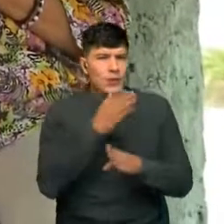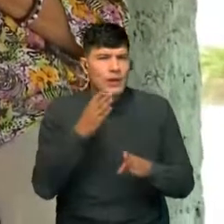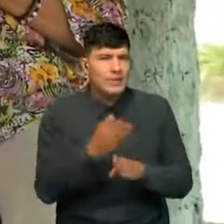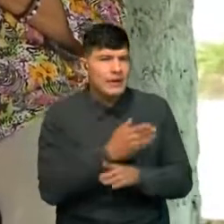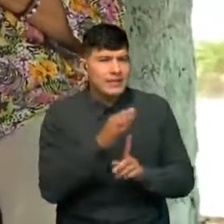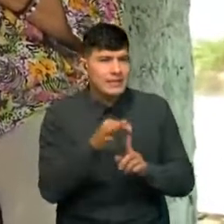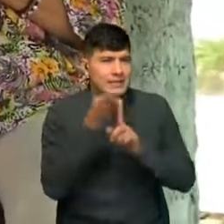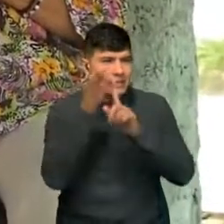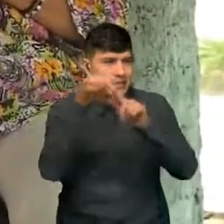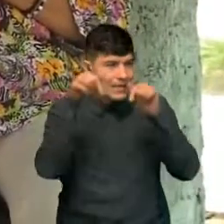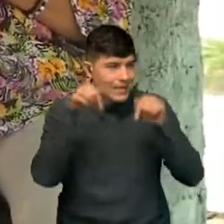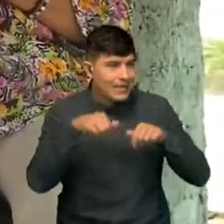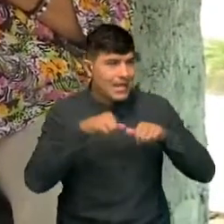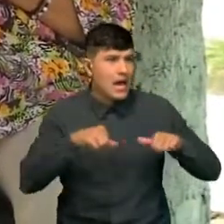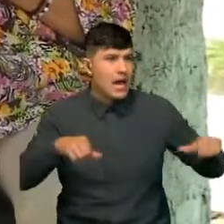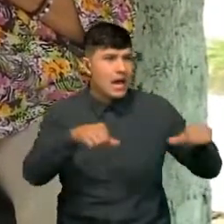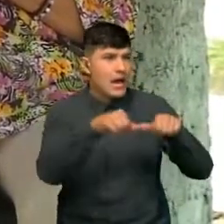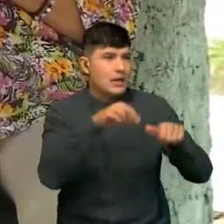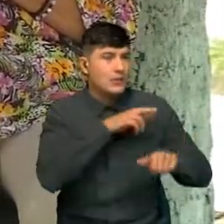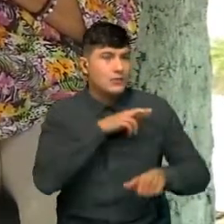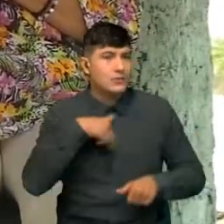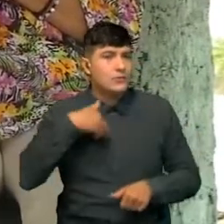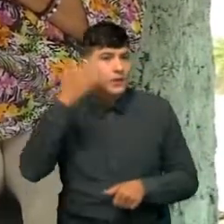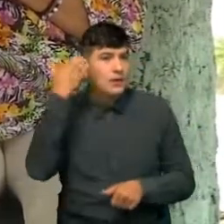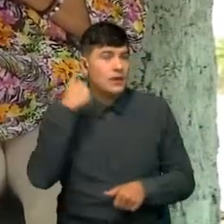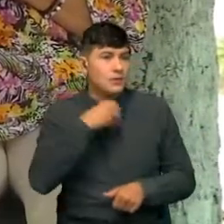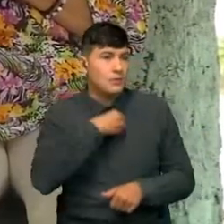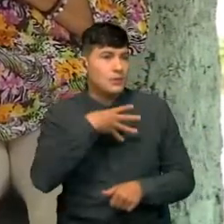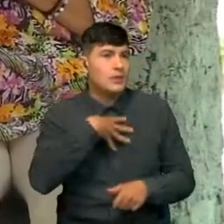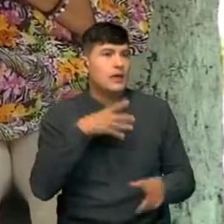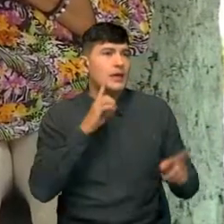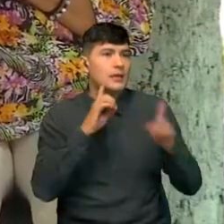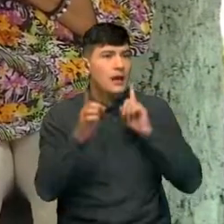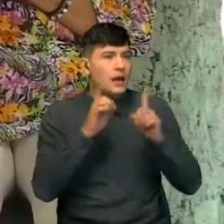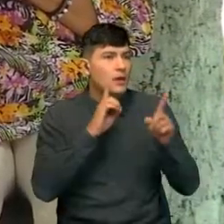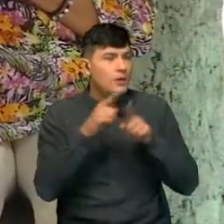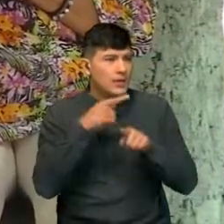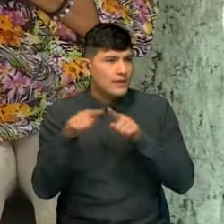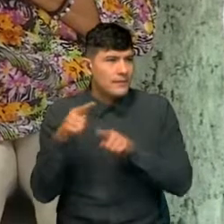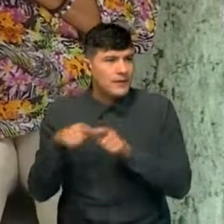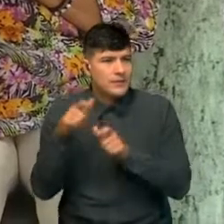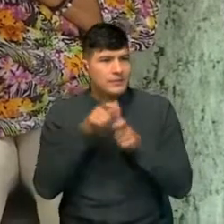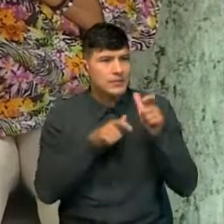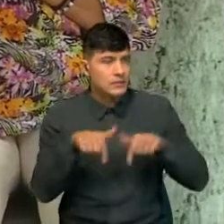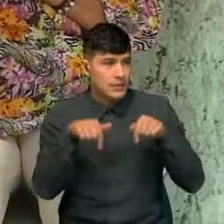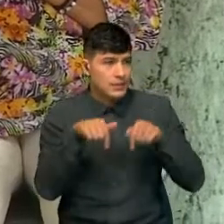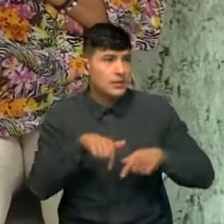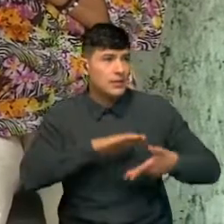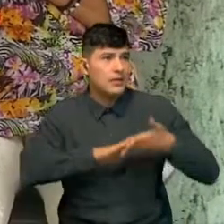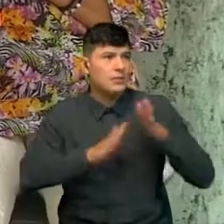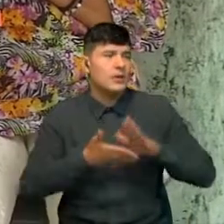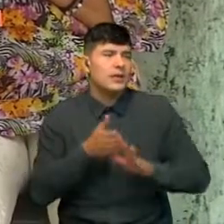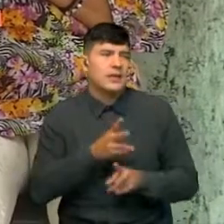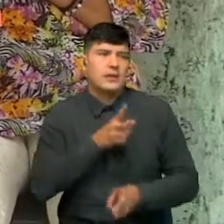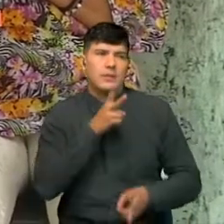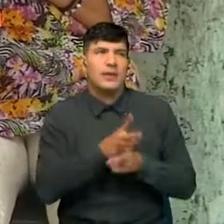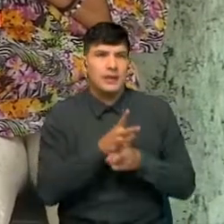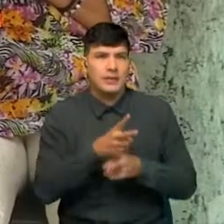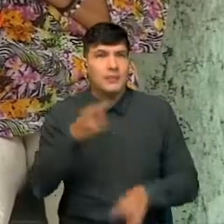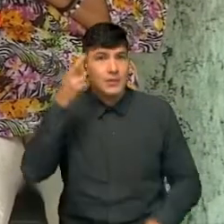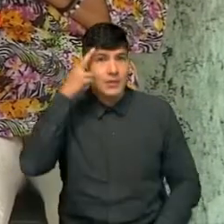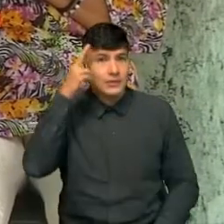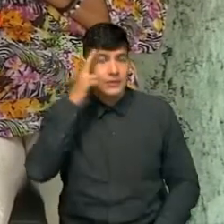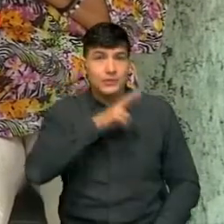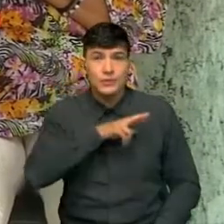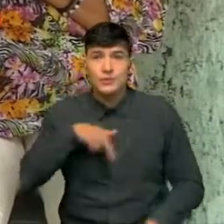tienen ustedes, y tuvimos la oportunidad también de dialogar con muchas de las personas que hacen parte de esta comunidad, es la inseguridad. Por eso se hace un llamado a